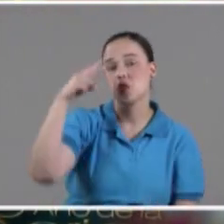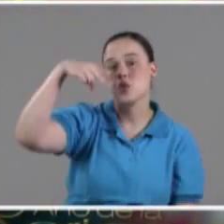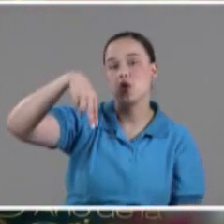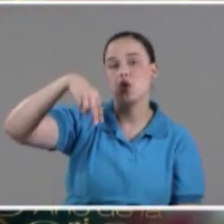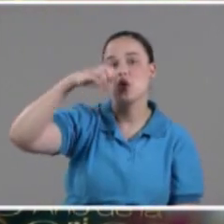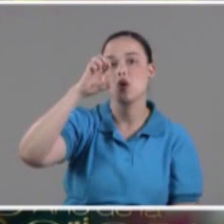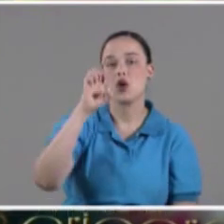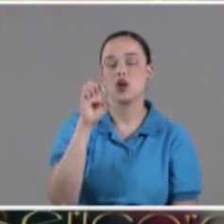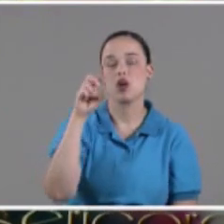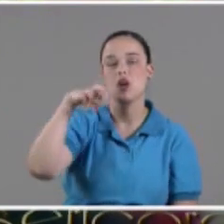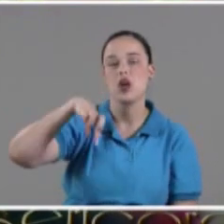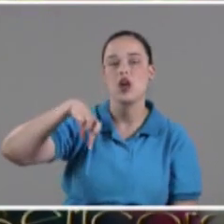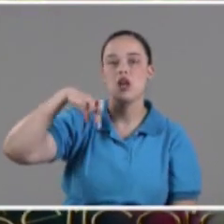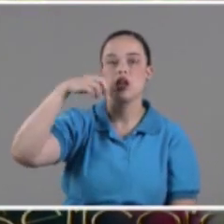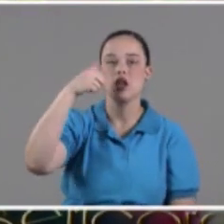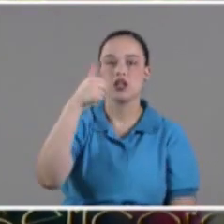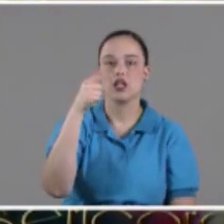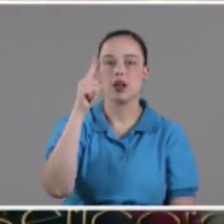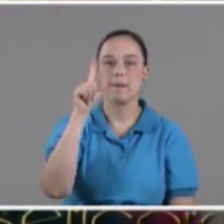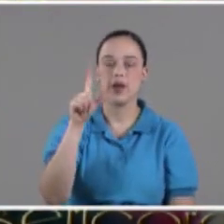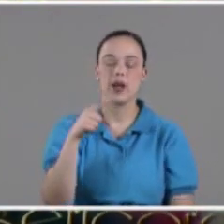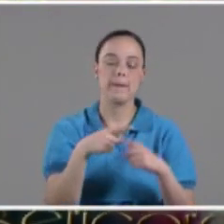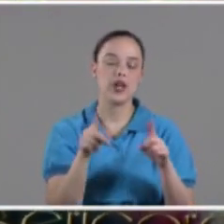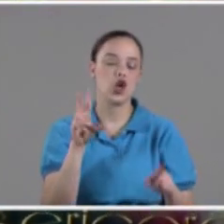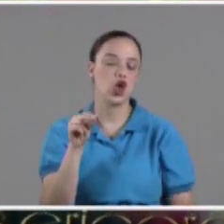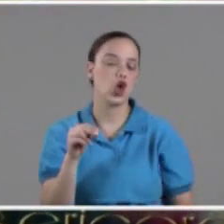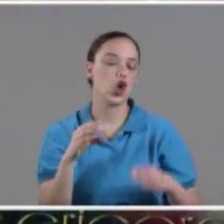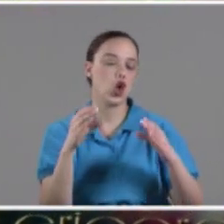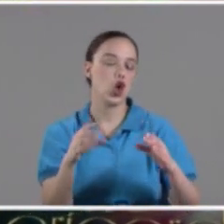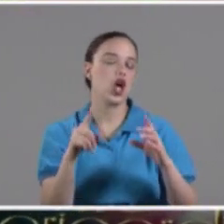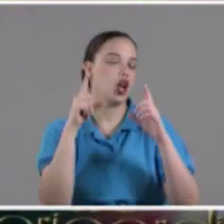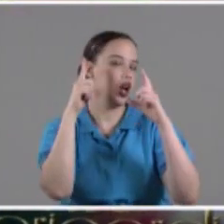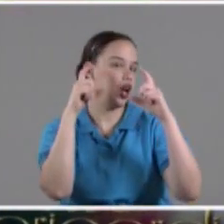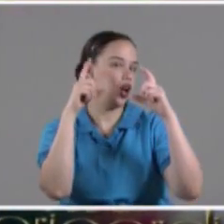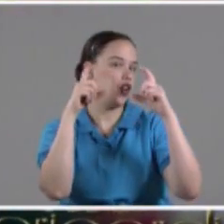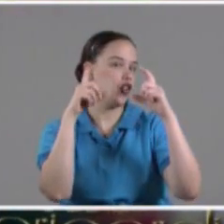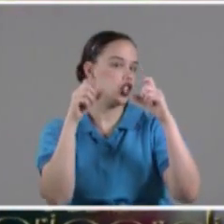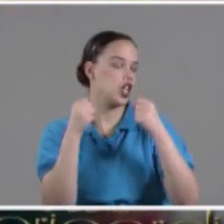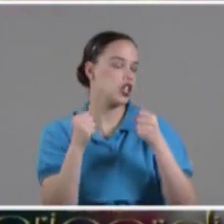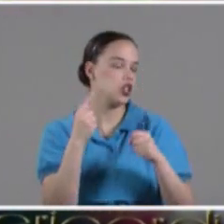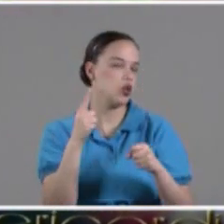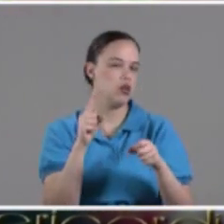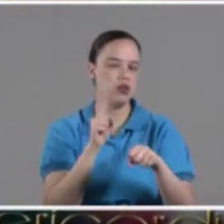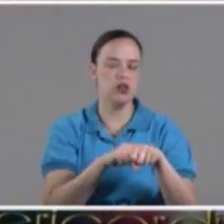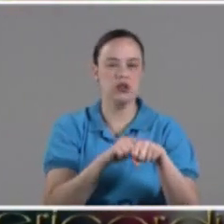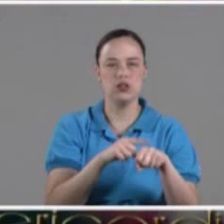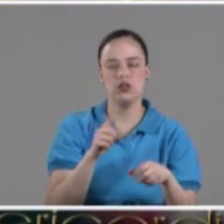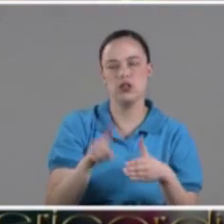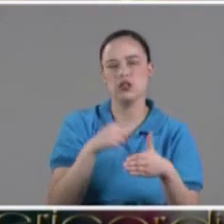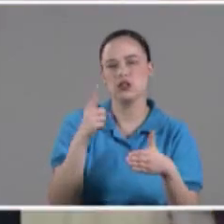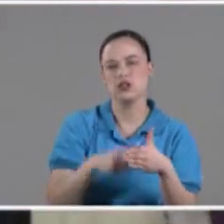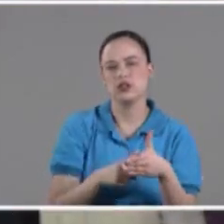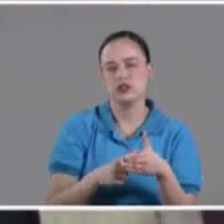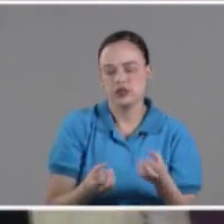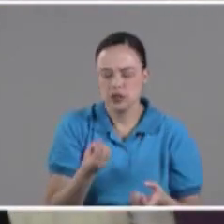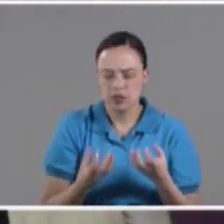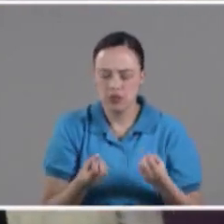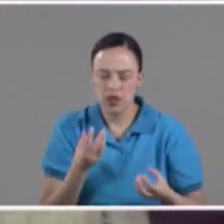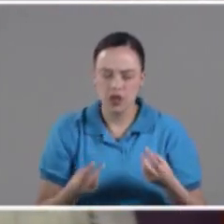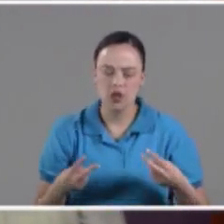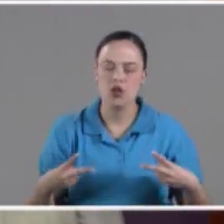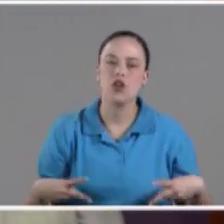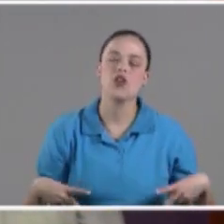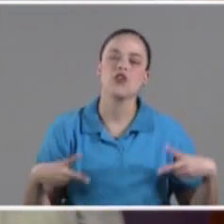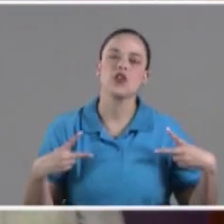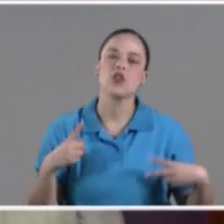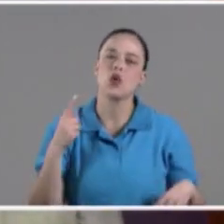de muchachitos orando pero no ponen la foto de hace un tiempo cuando quemaron vivo a un predicador